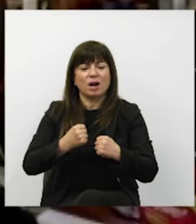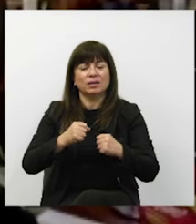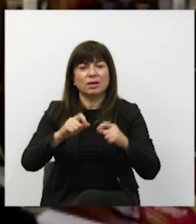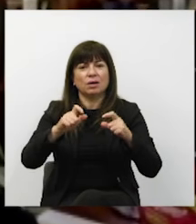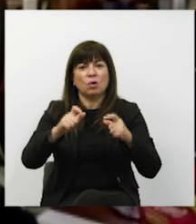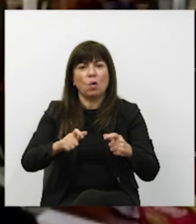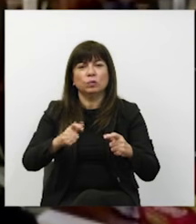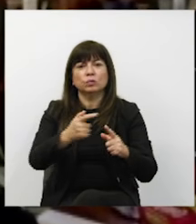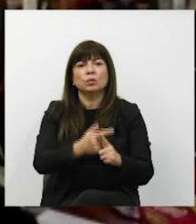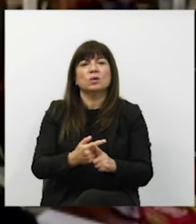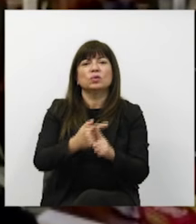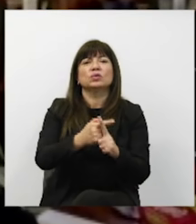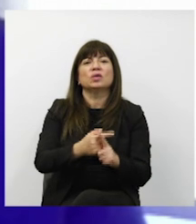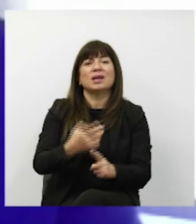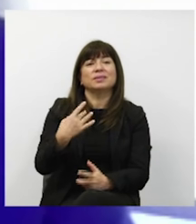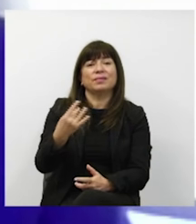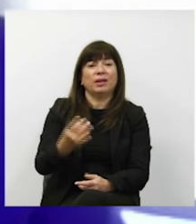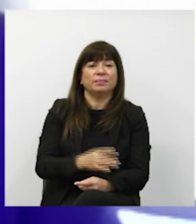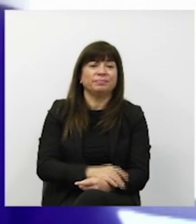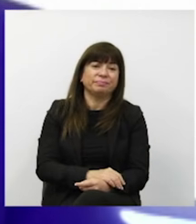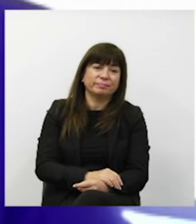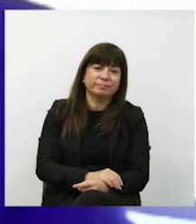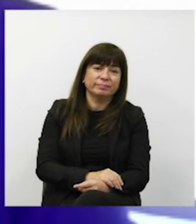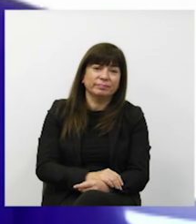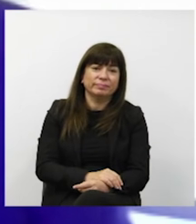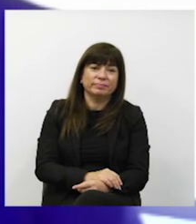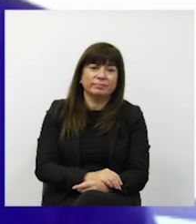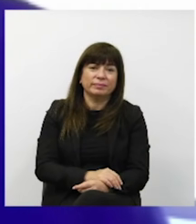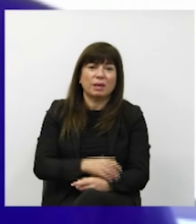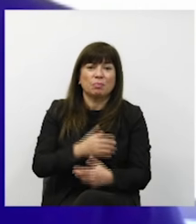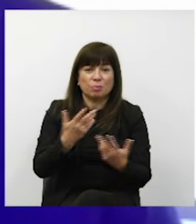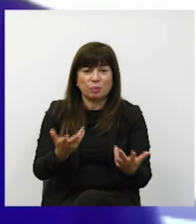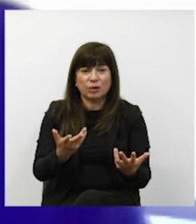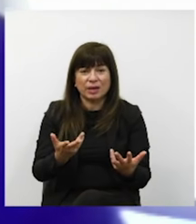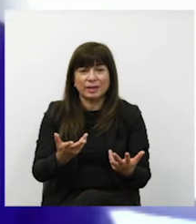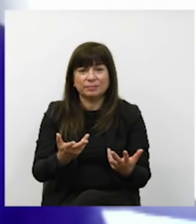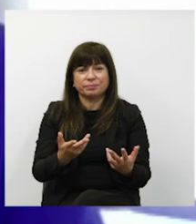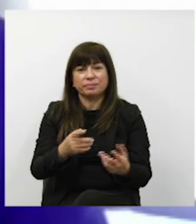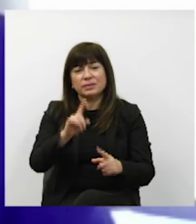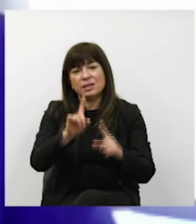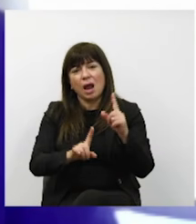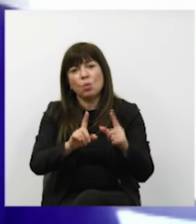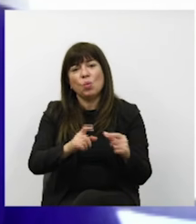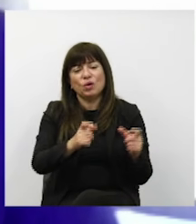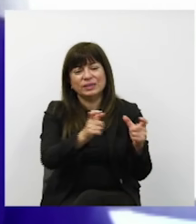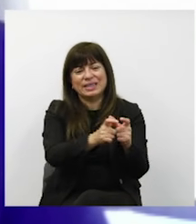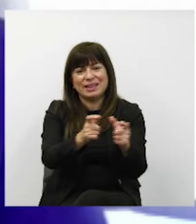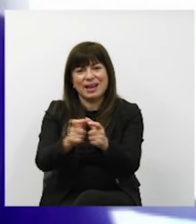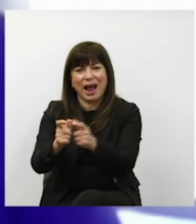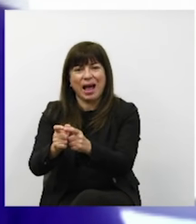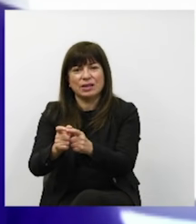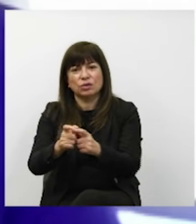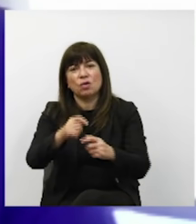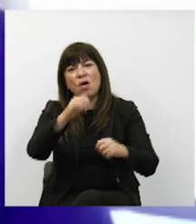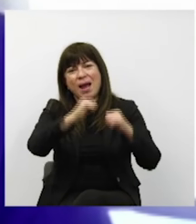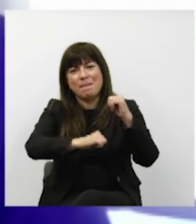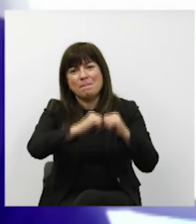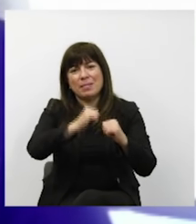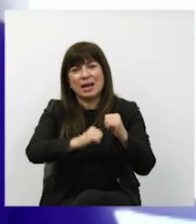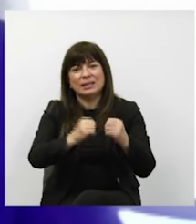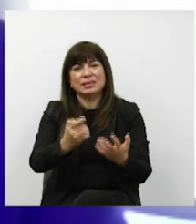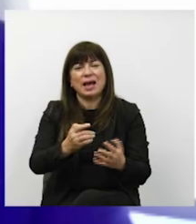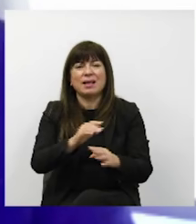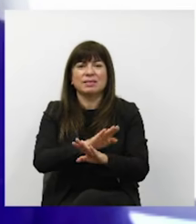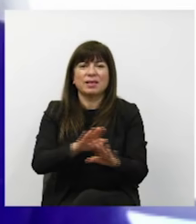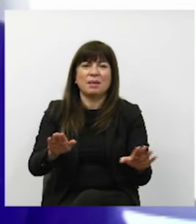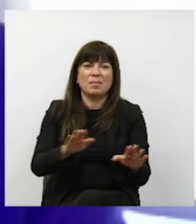controlado por la sociedad civil. Porque se presta para la captura y para que algunos sindicatos y otros terminen subiéndose el sueldo y a